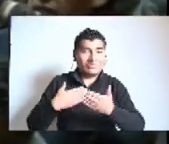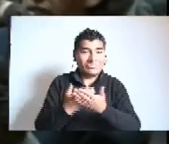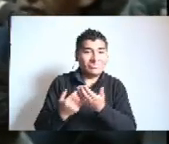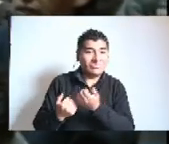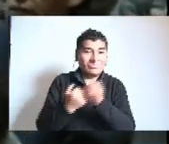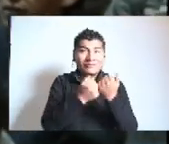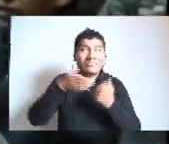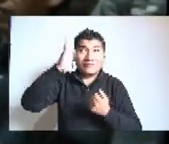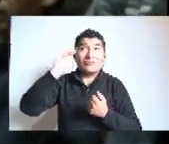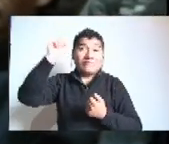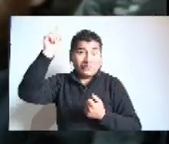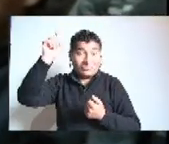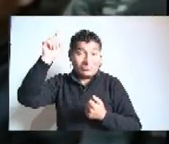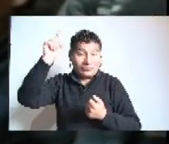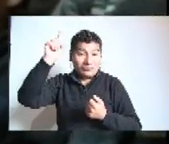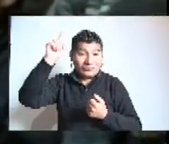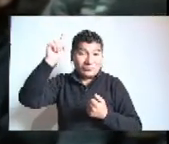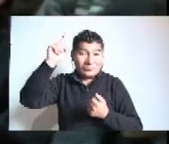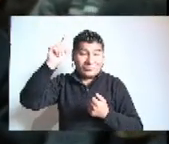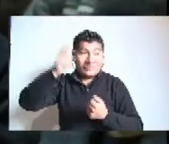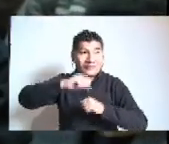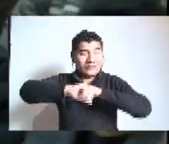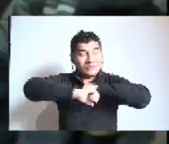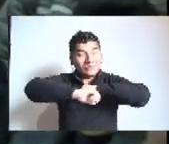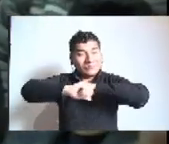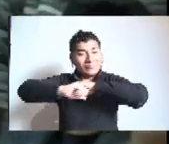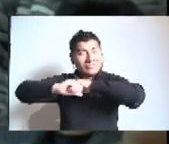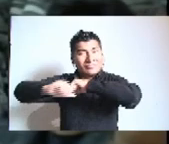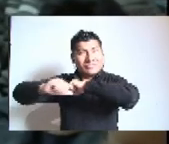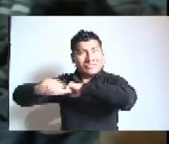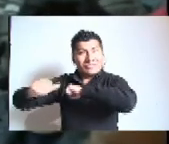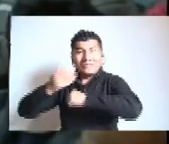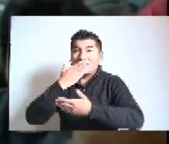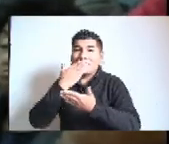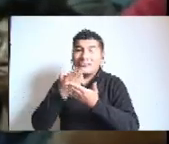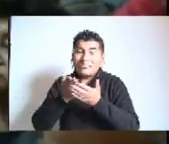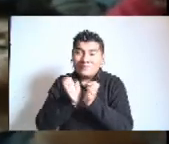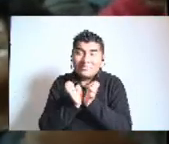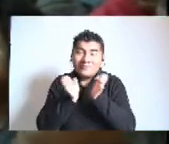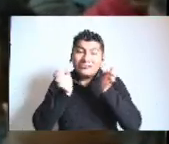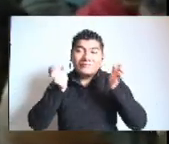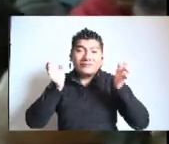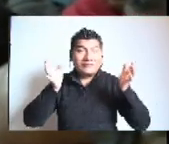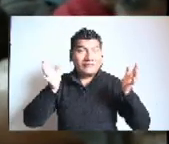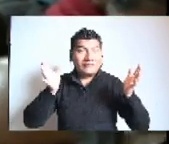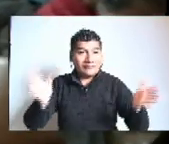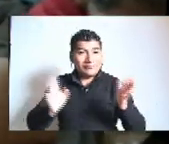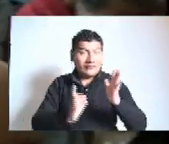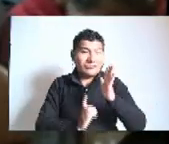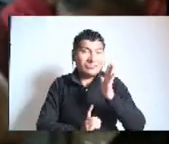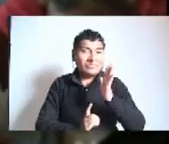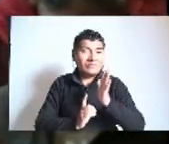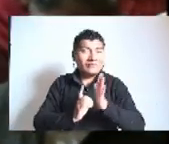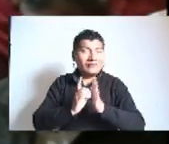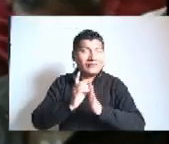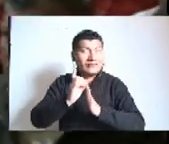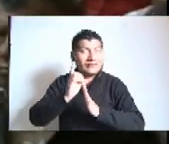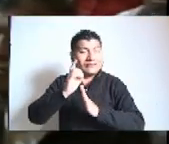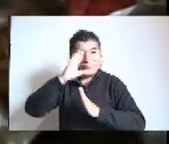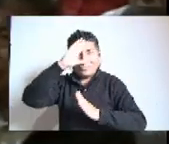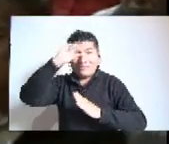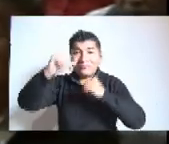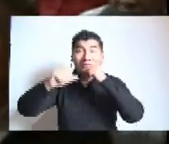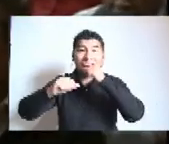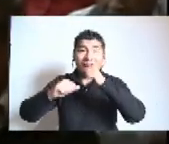Dios y tiende a promover el bien común, el desarrollo integral del